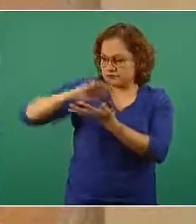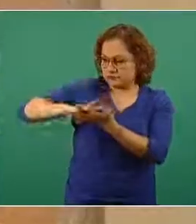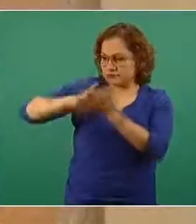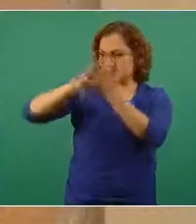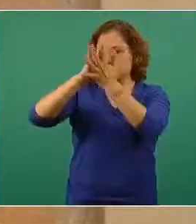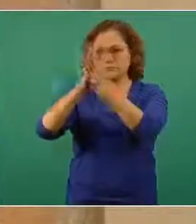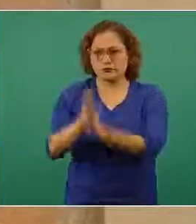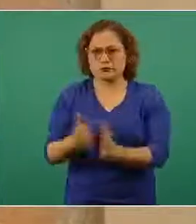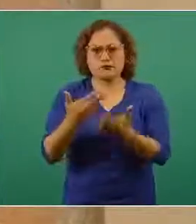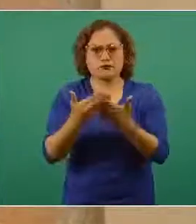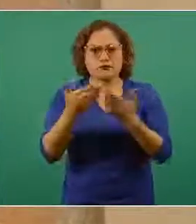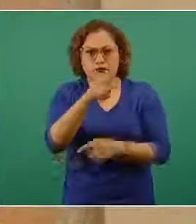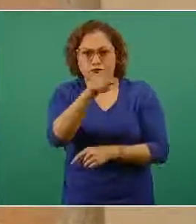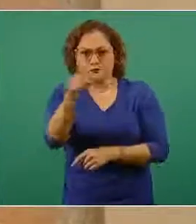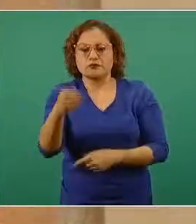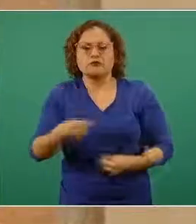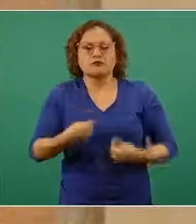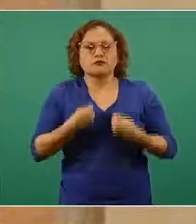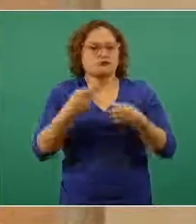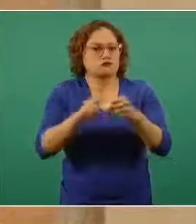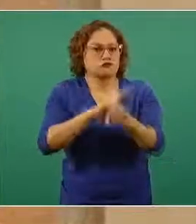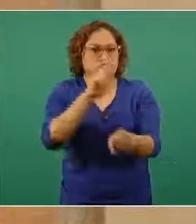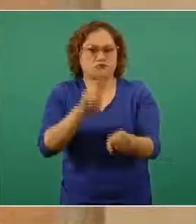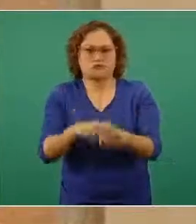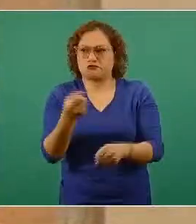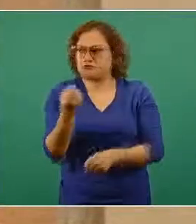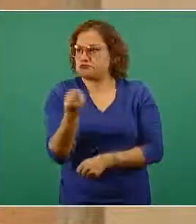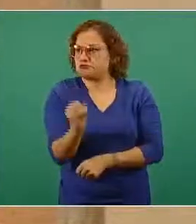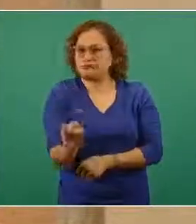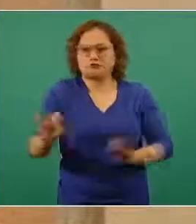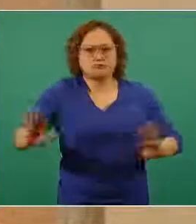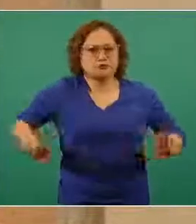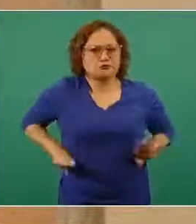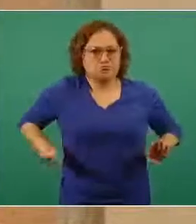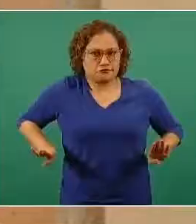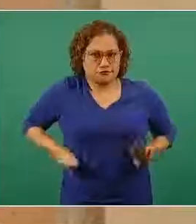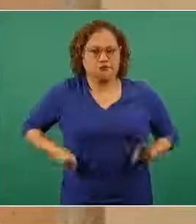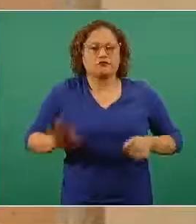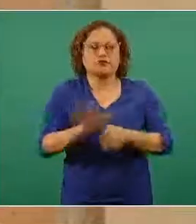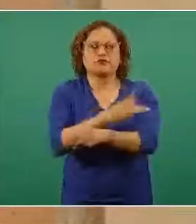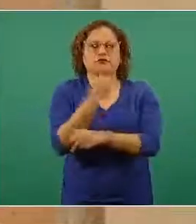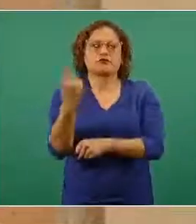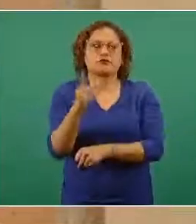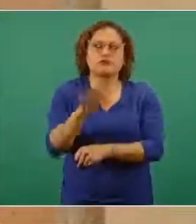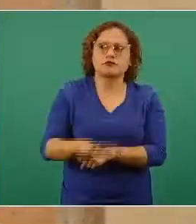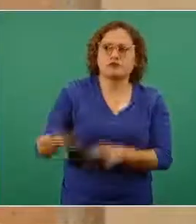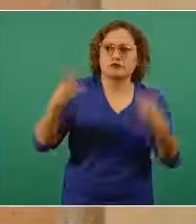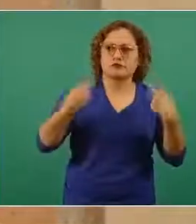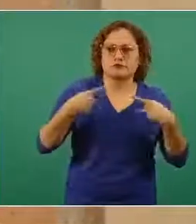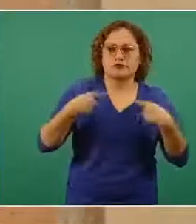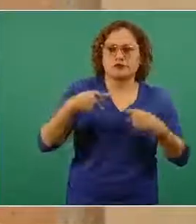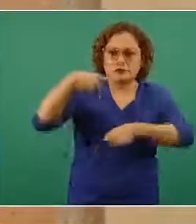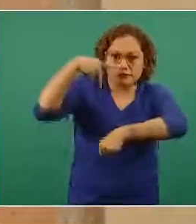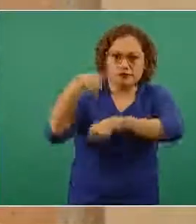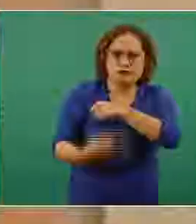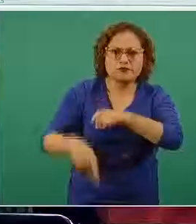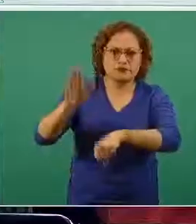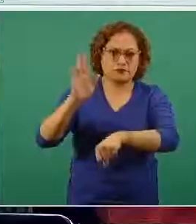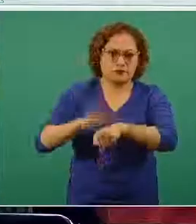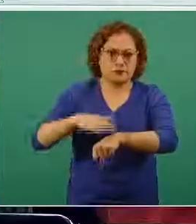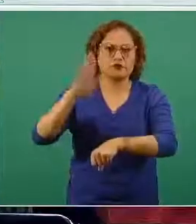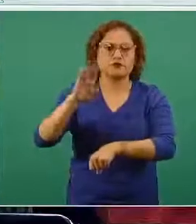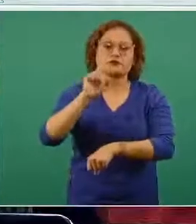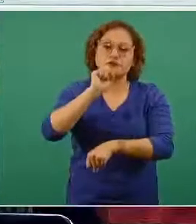un estilo de vida también para las poblaciones y sobre todo en la comunicación de riesgo efectiva hacia la población y sobre todo en